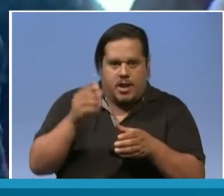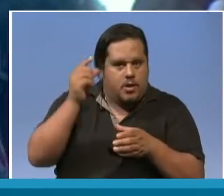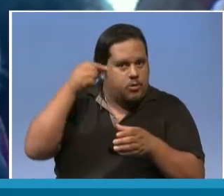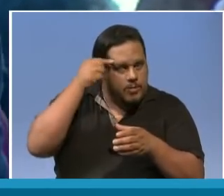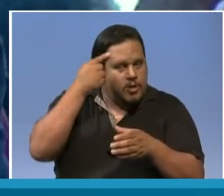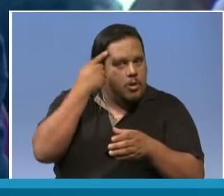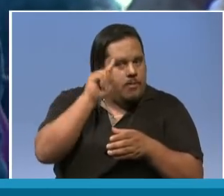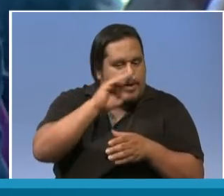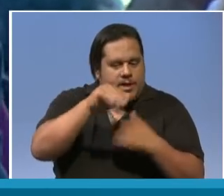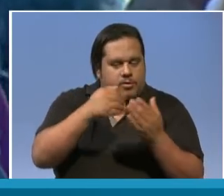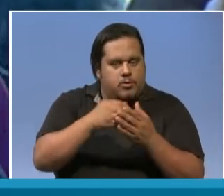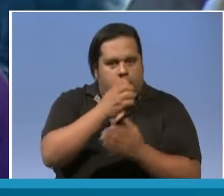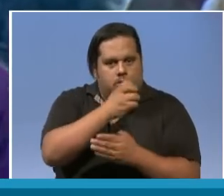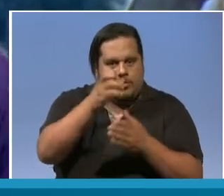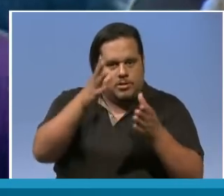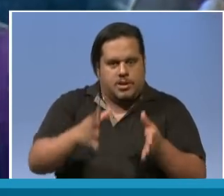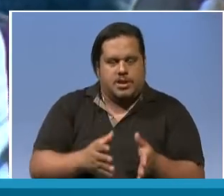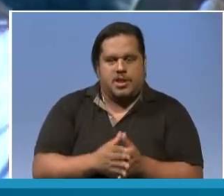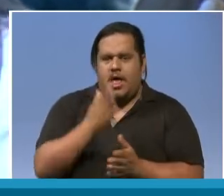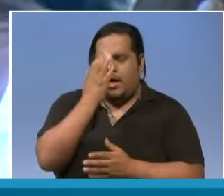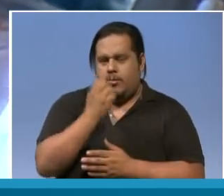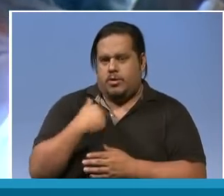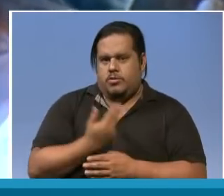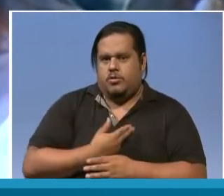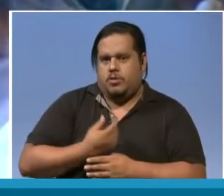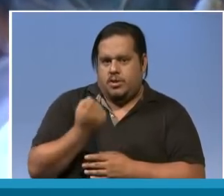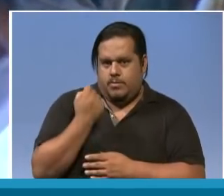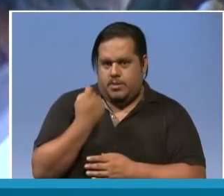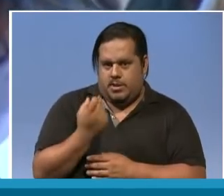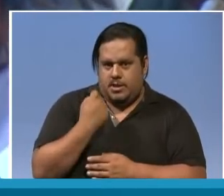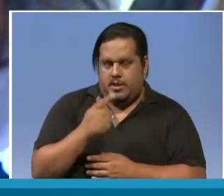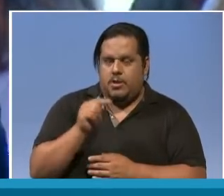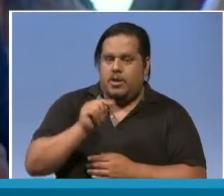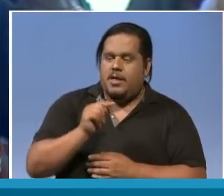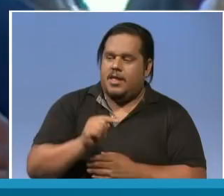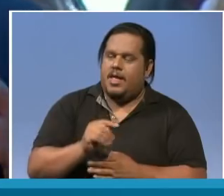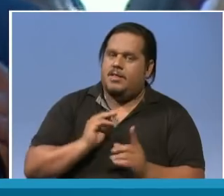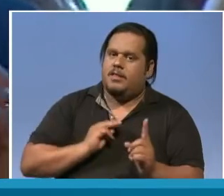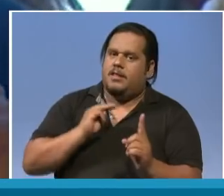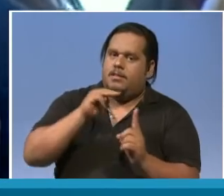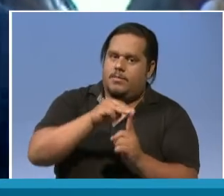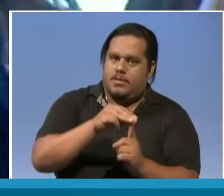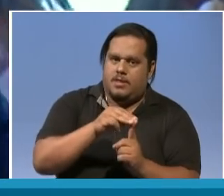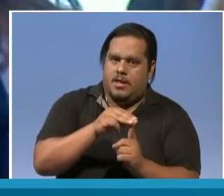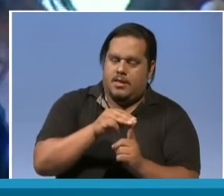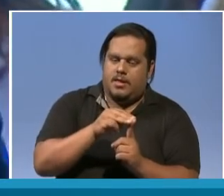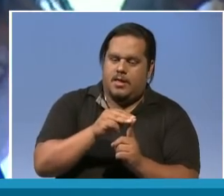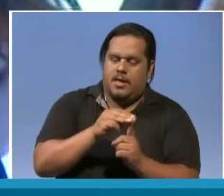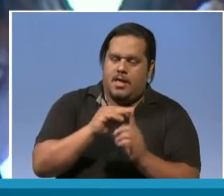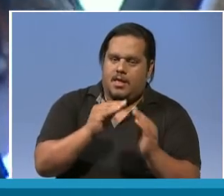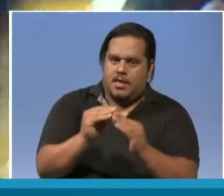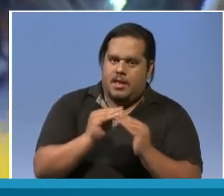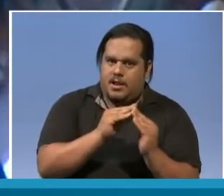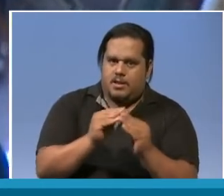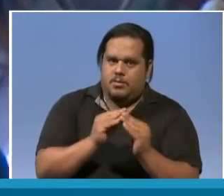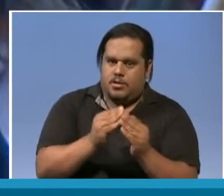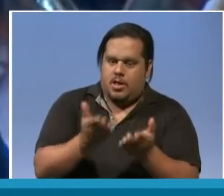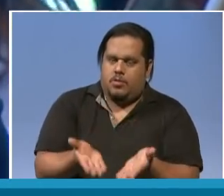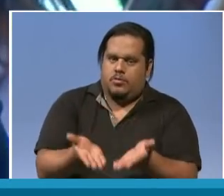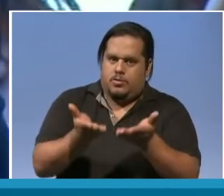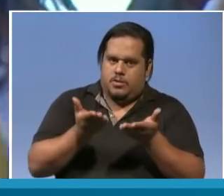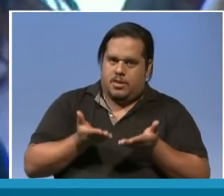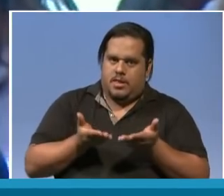los costarricenses. Porque hemos entendido que ese es el mensaje que la ciudadanía nos ha